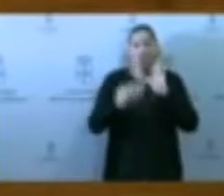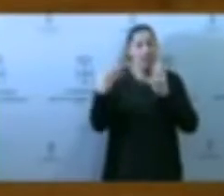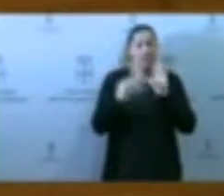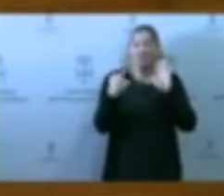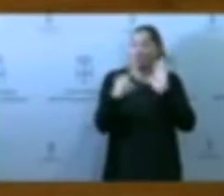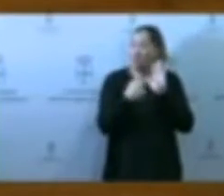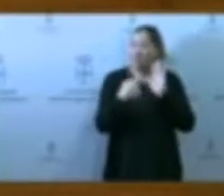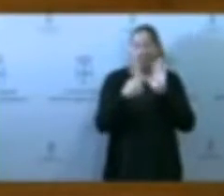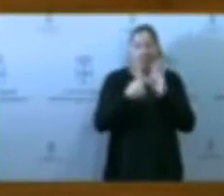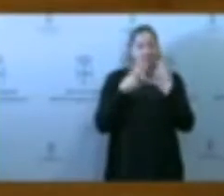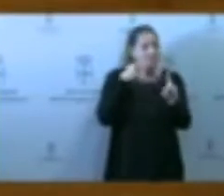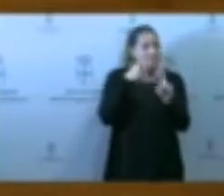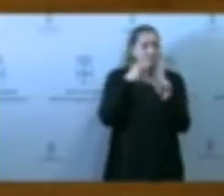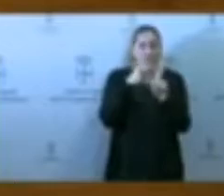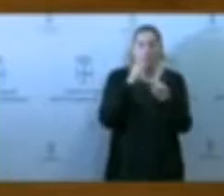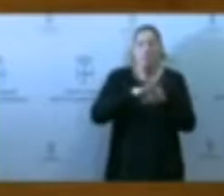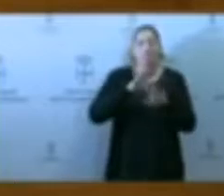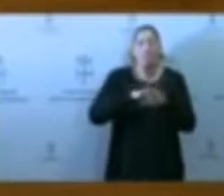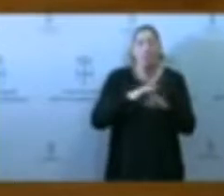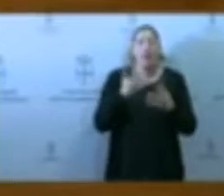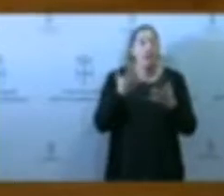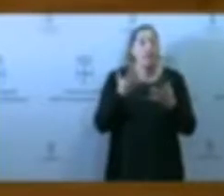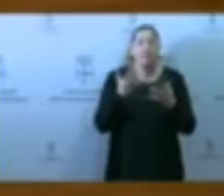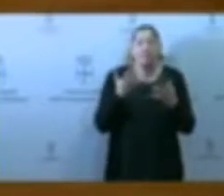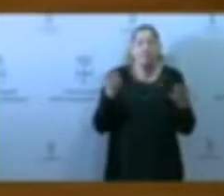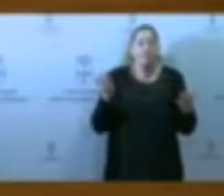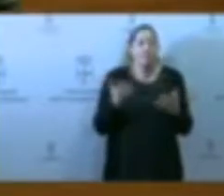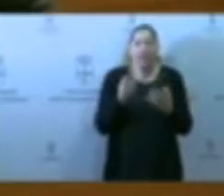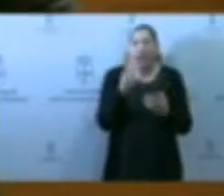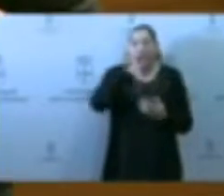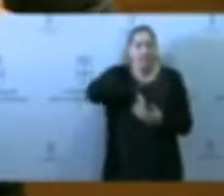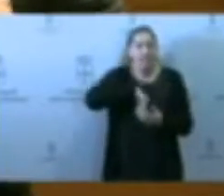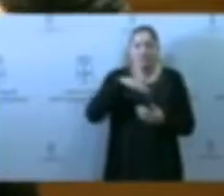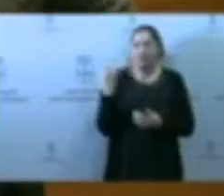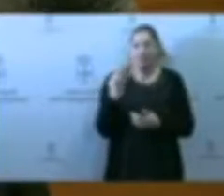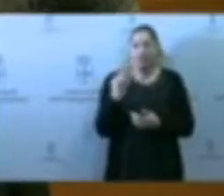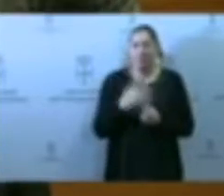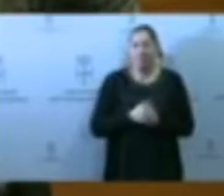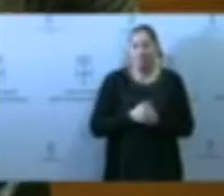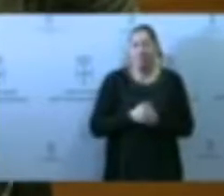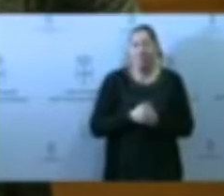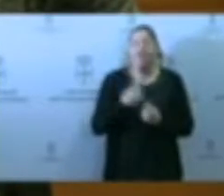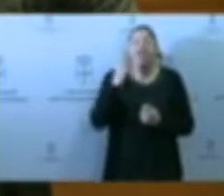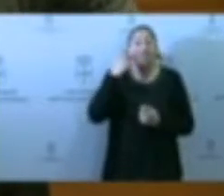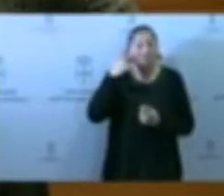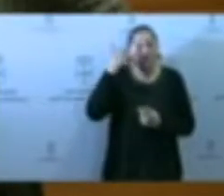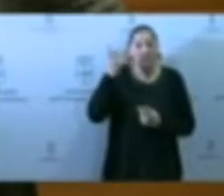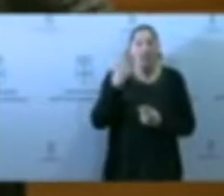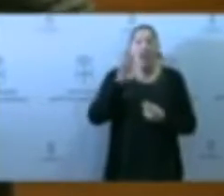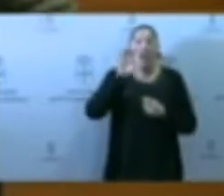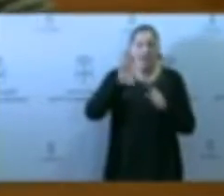debemos incidir para establecer una exención. Usted fíjese la paradoja que se da en Asturias,